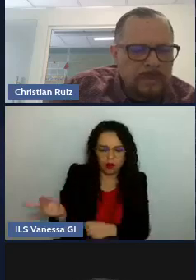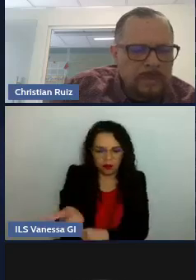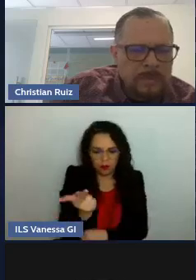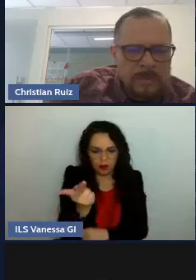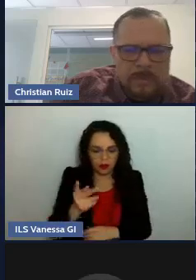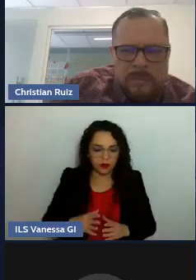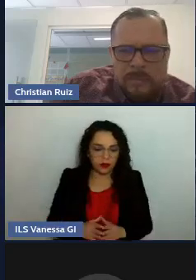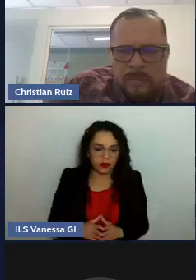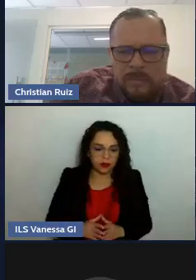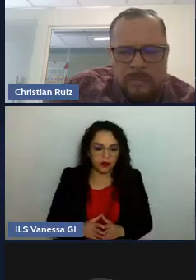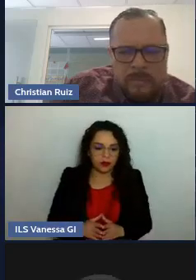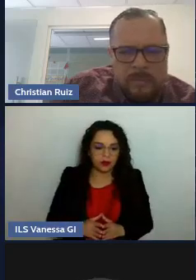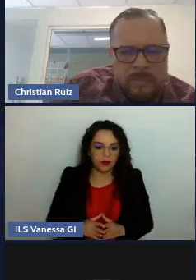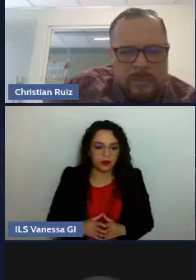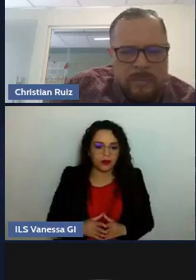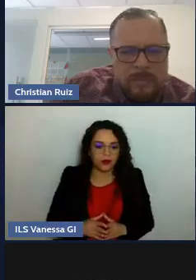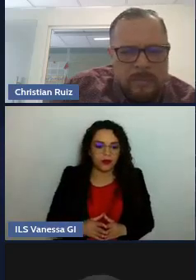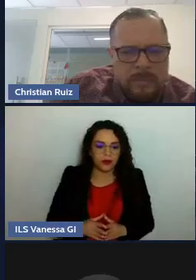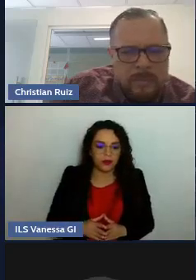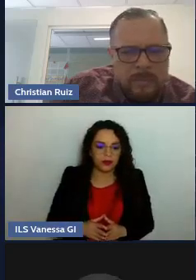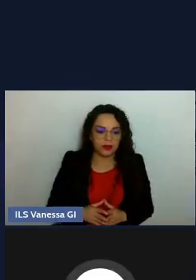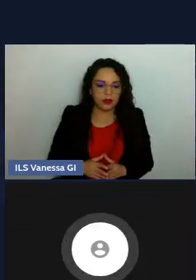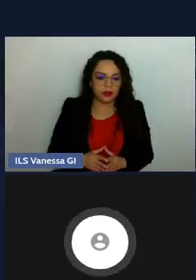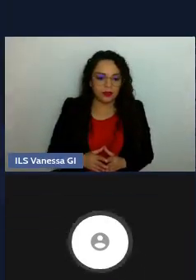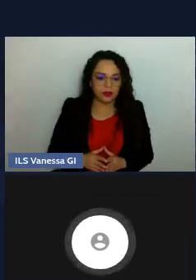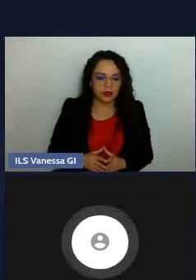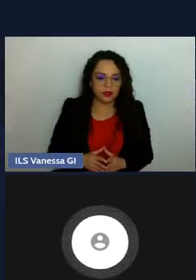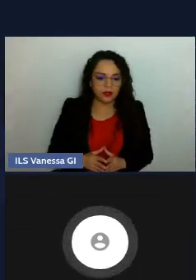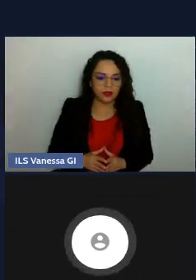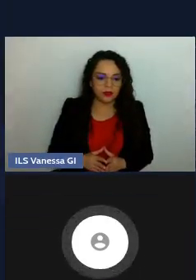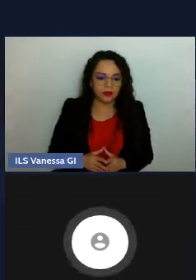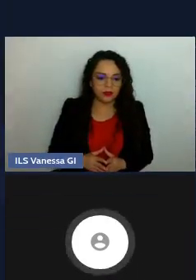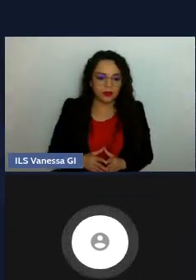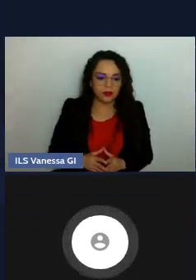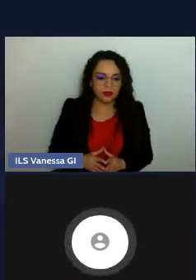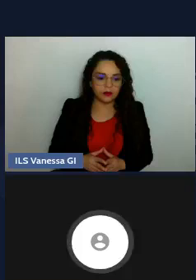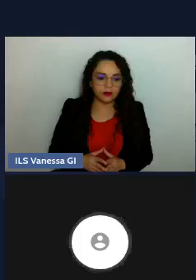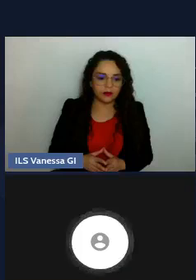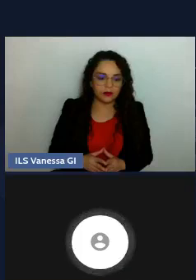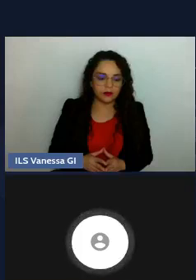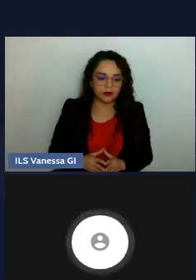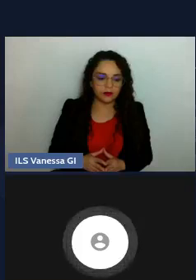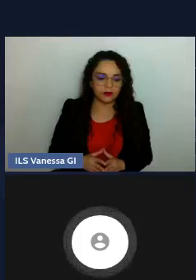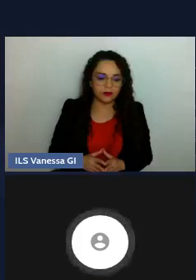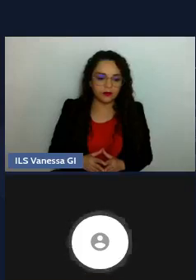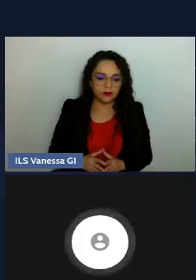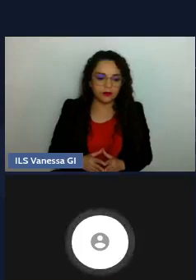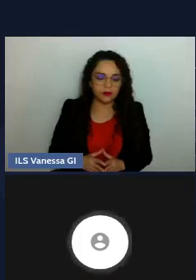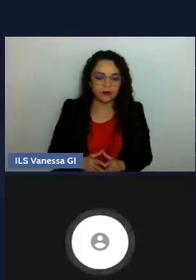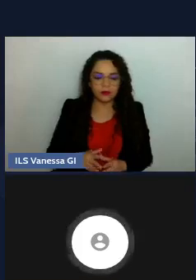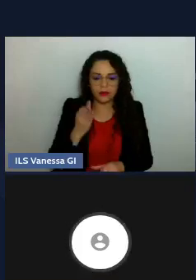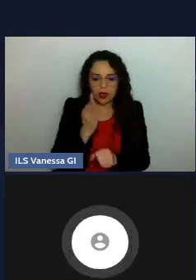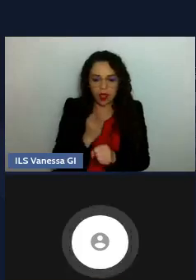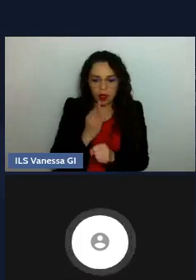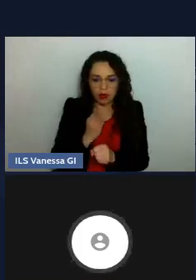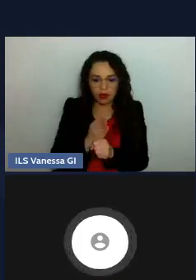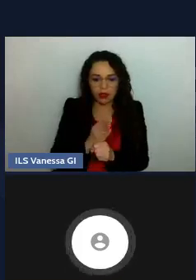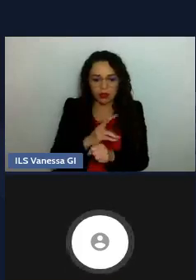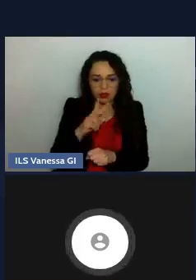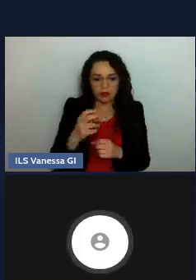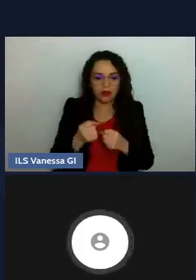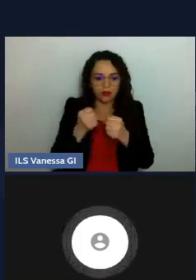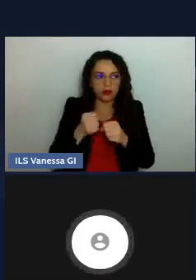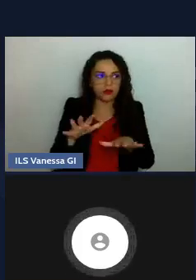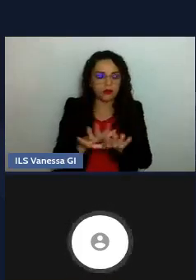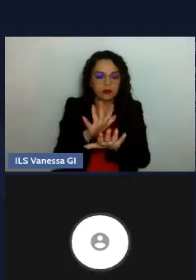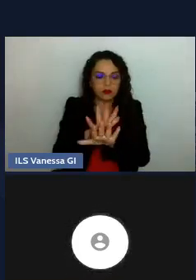tema súper importante, incluso ahorita está habiendo una transformación muy, muy fuerte en